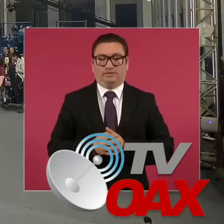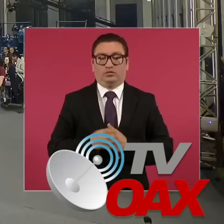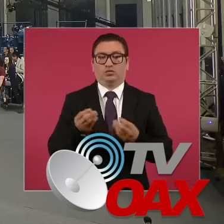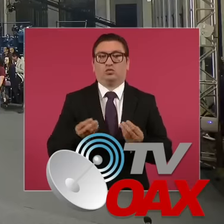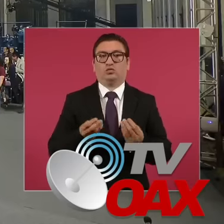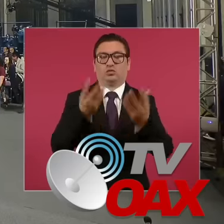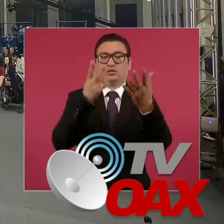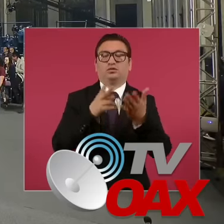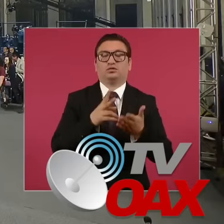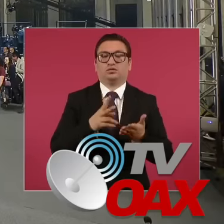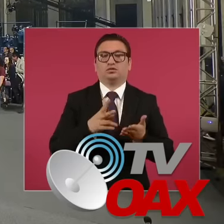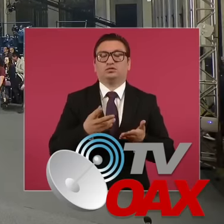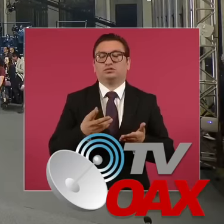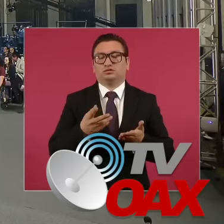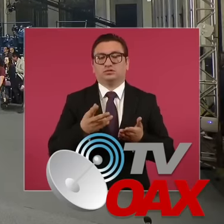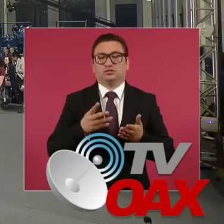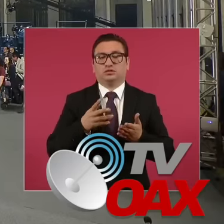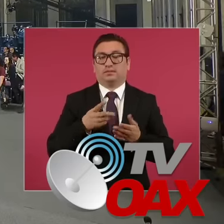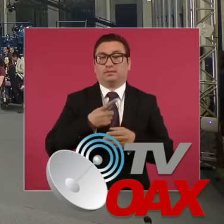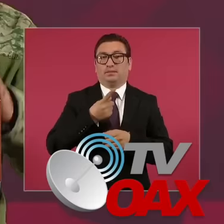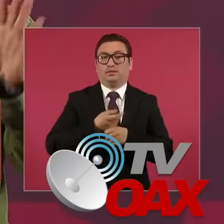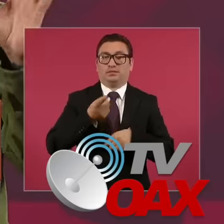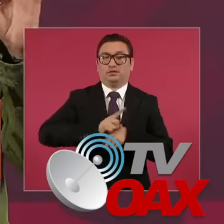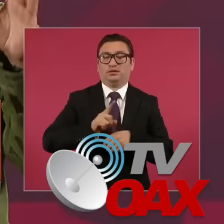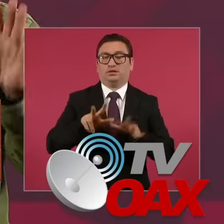¿Cuántos boletos? Los del primer día,